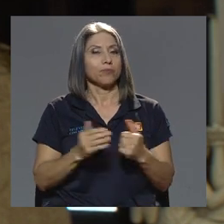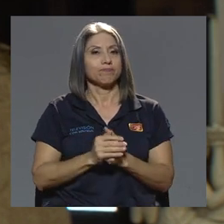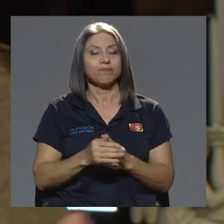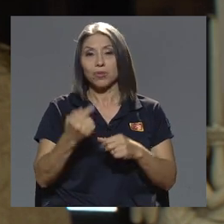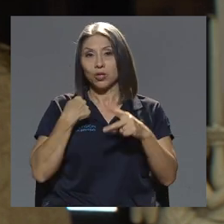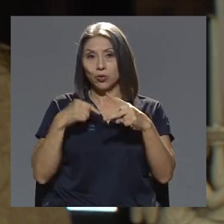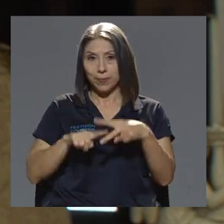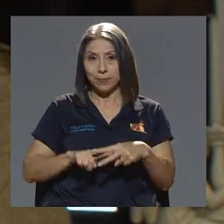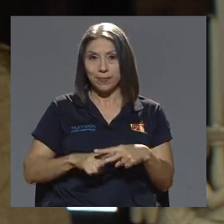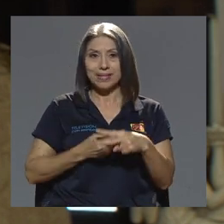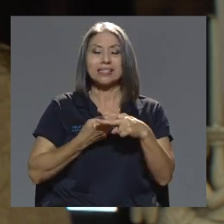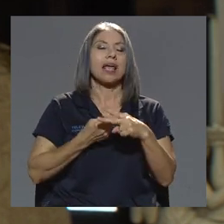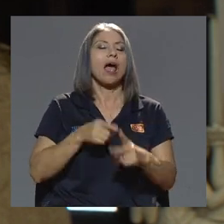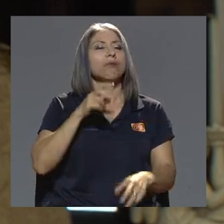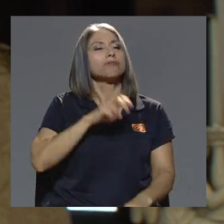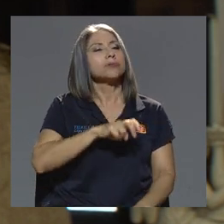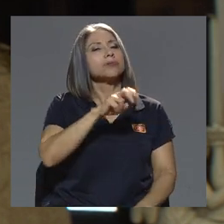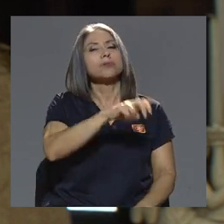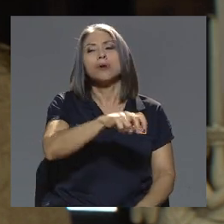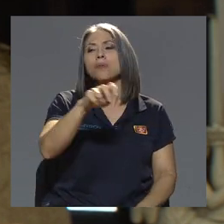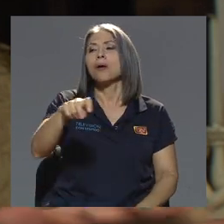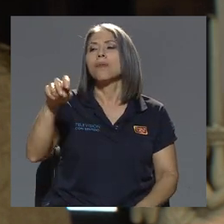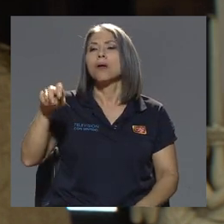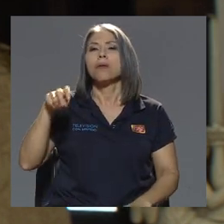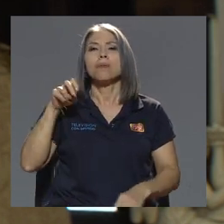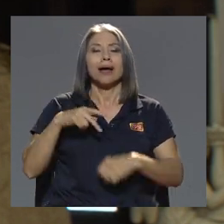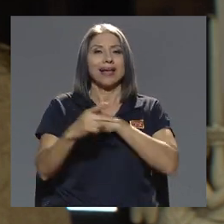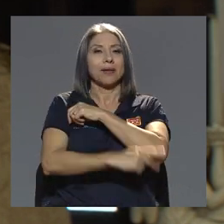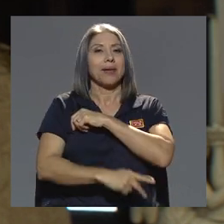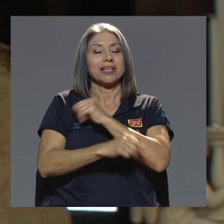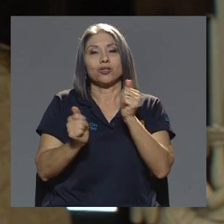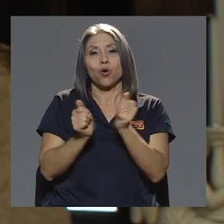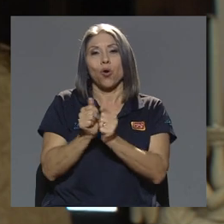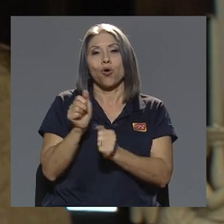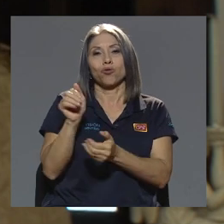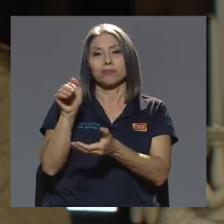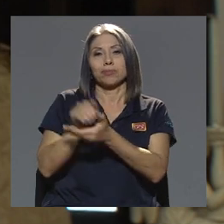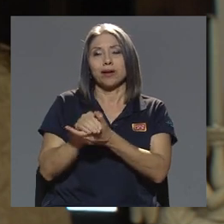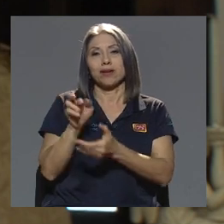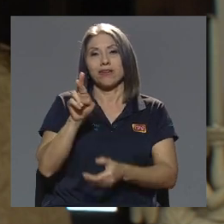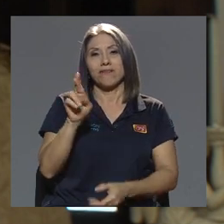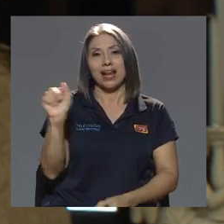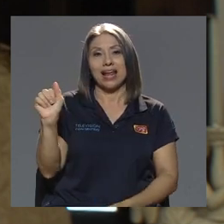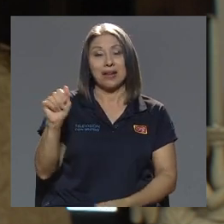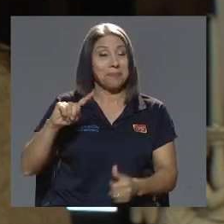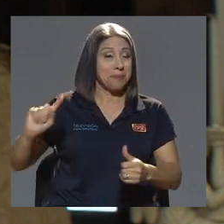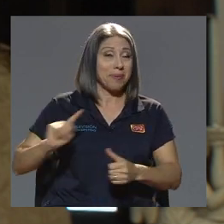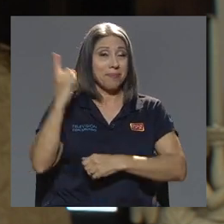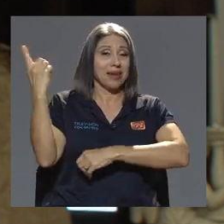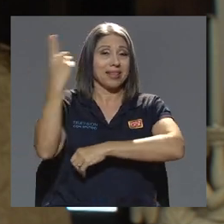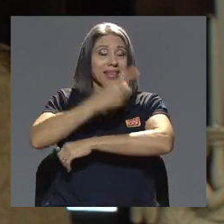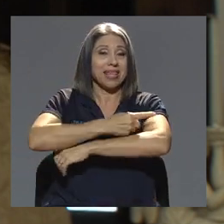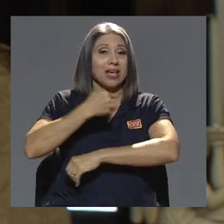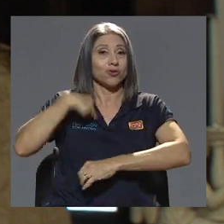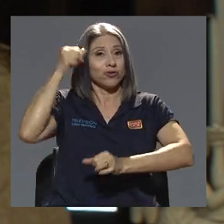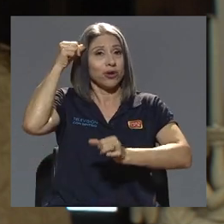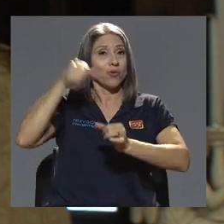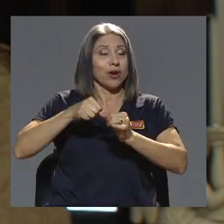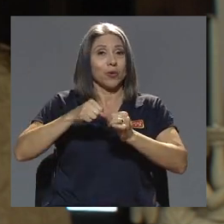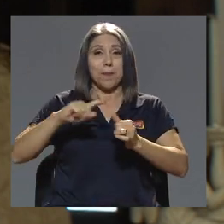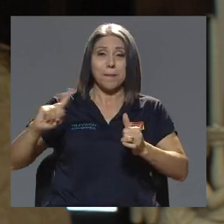yo empecé a recorrer el país con Rafael Ángel. Desde el primer día que llegué, recuerdo que mi primera visita oficial fue a